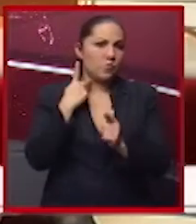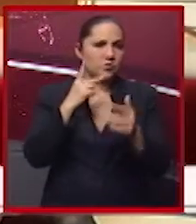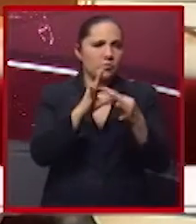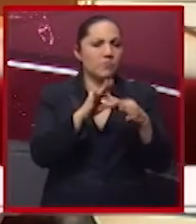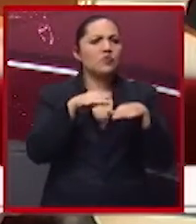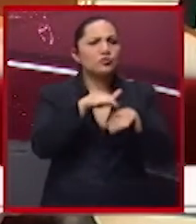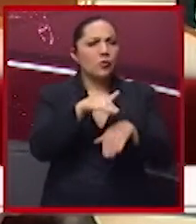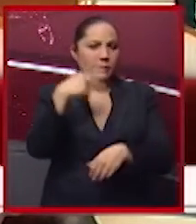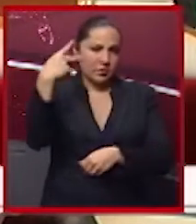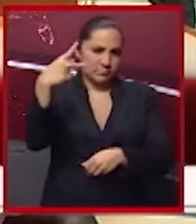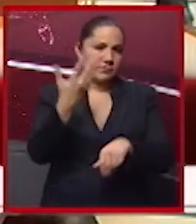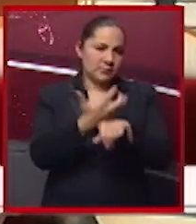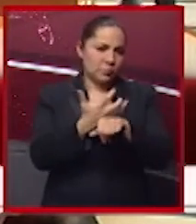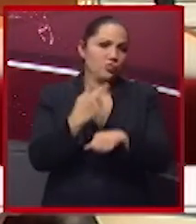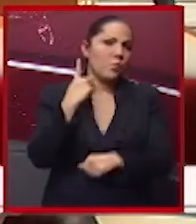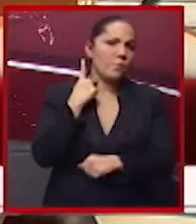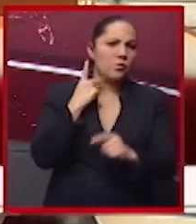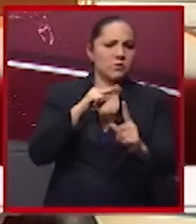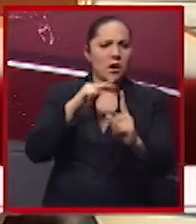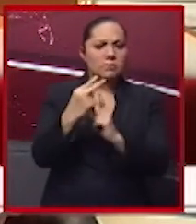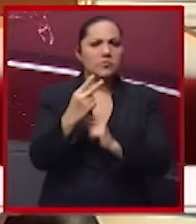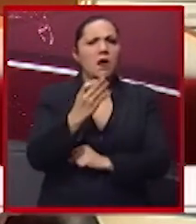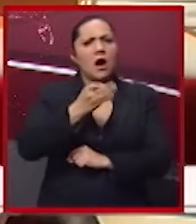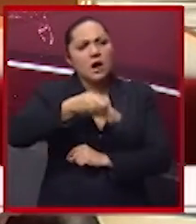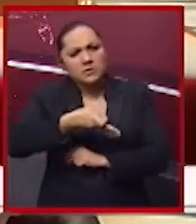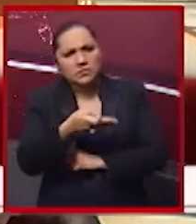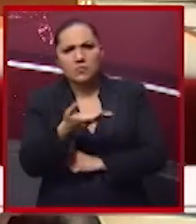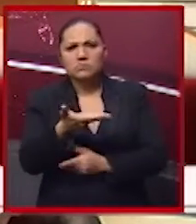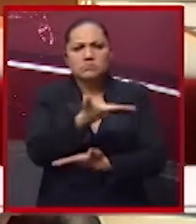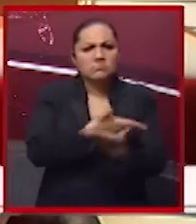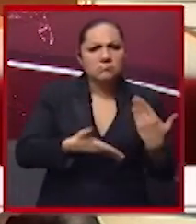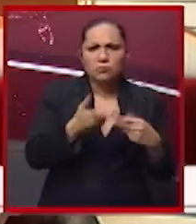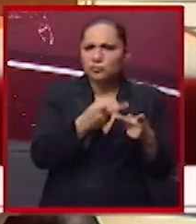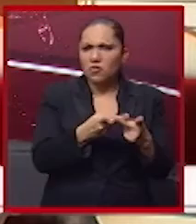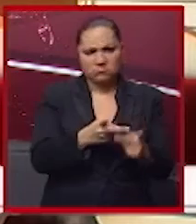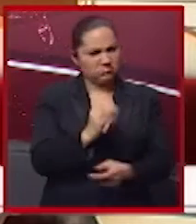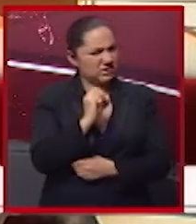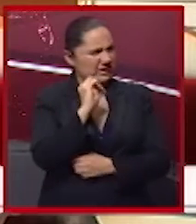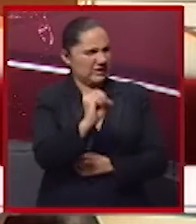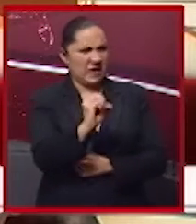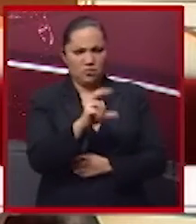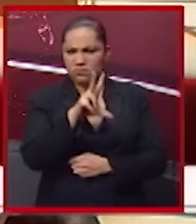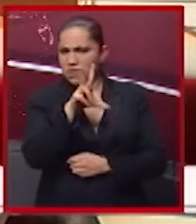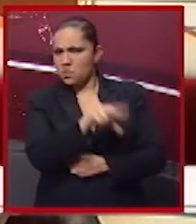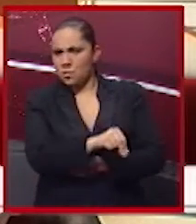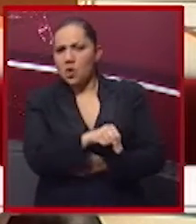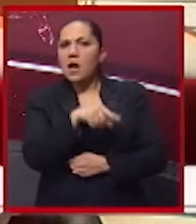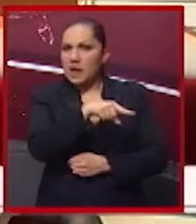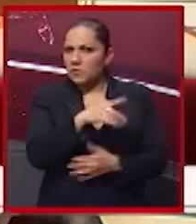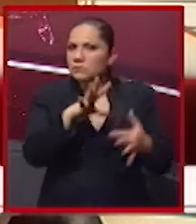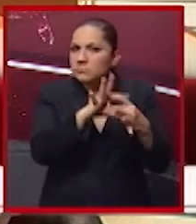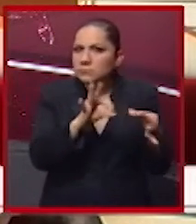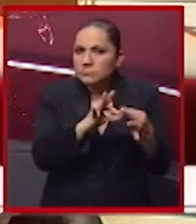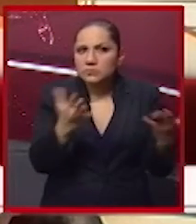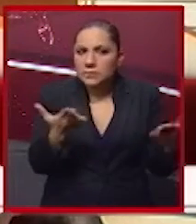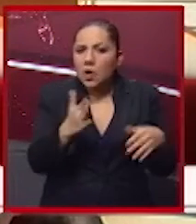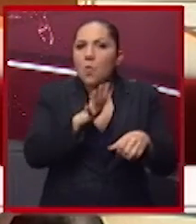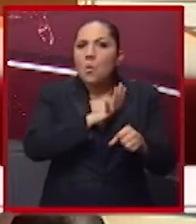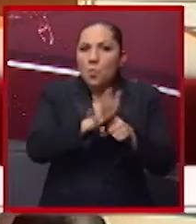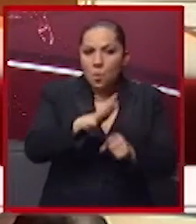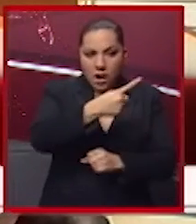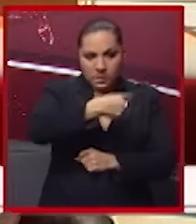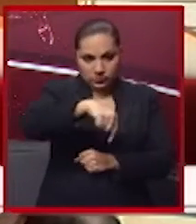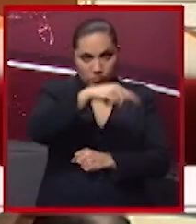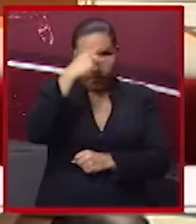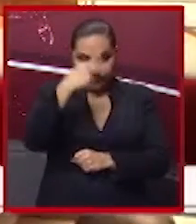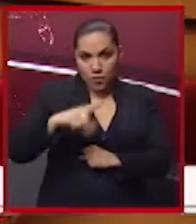de los migrantes y la separación de familias en aquel país, por lo que solicitaron respuestas al canciller sobre las acciones a favor de los connacionales.